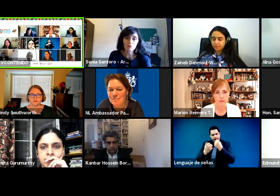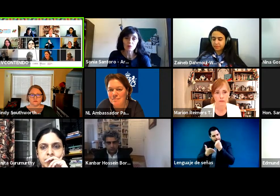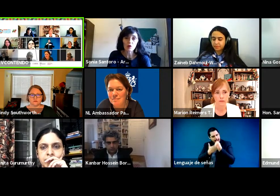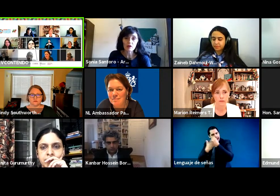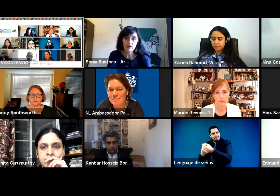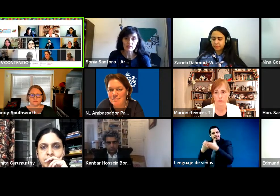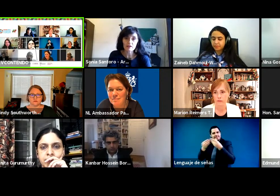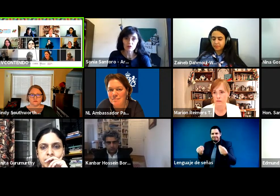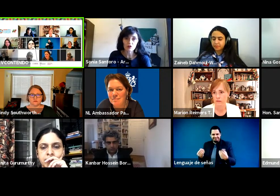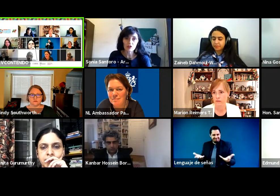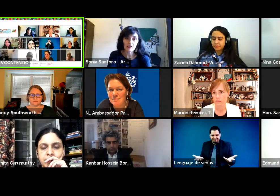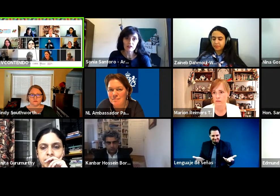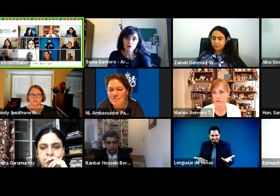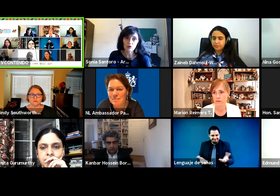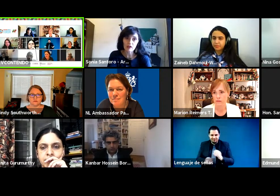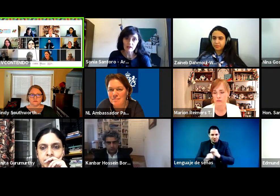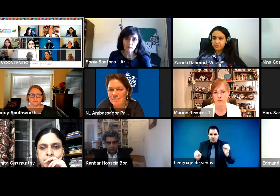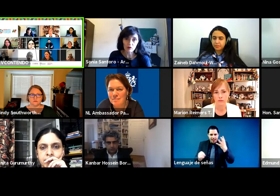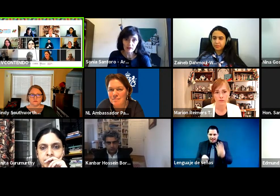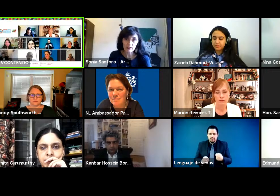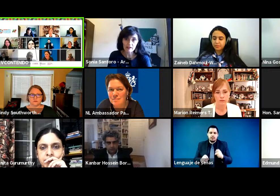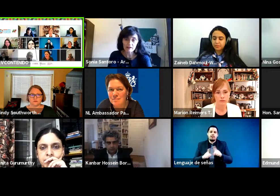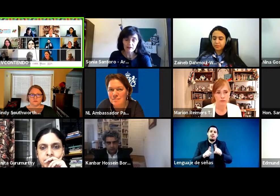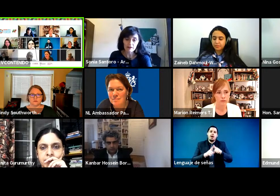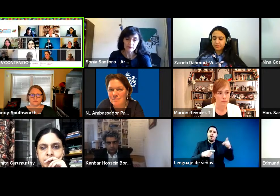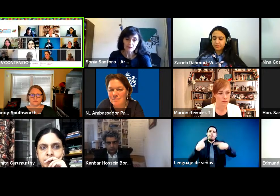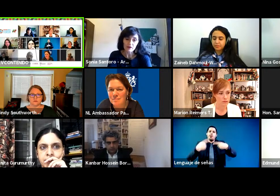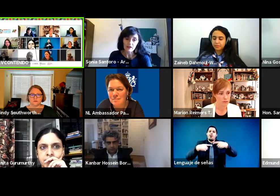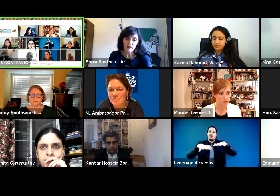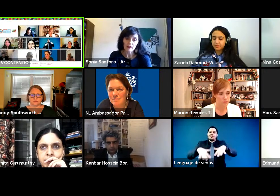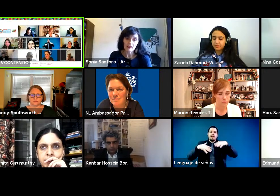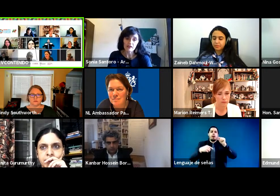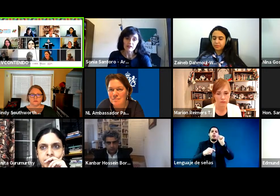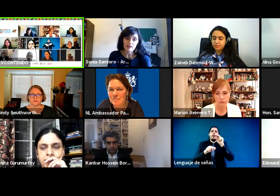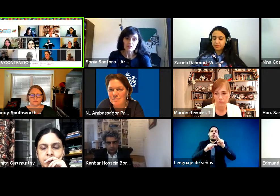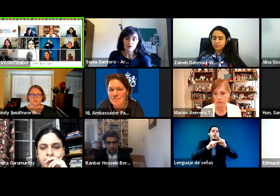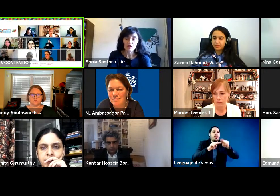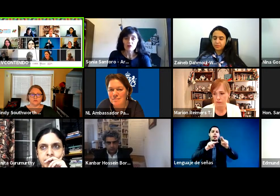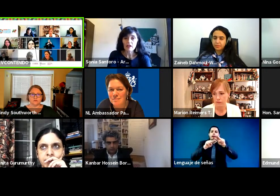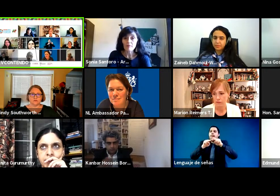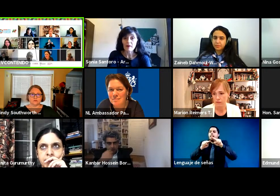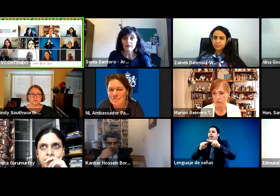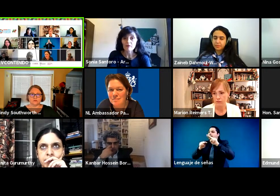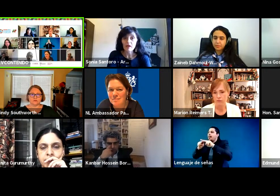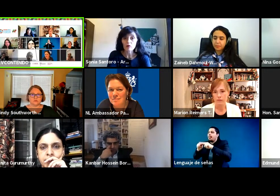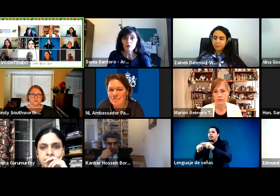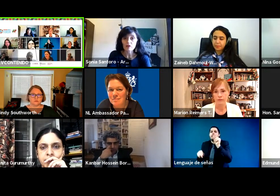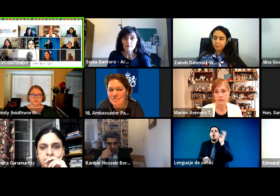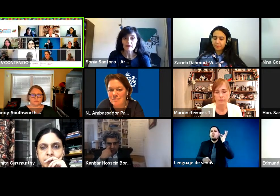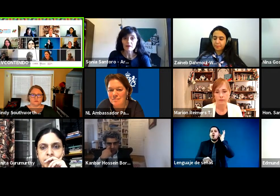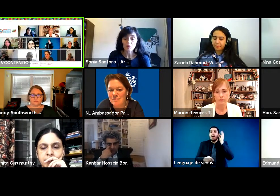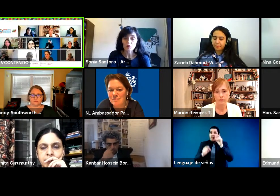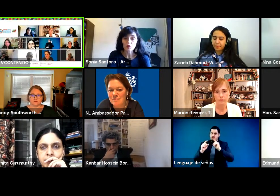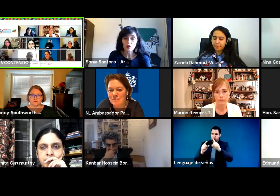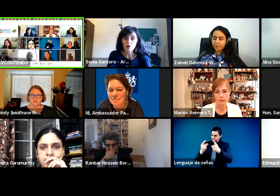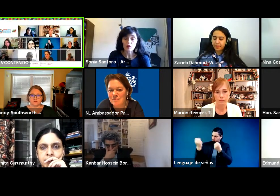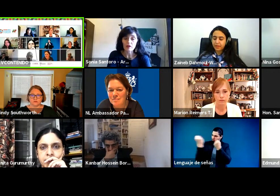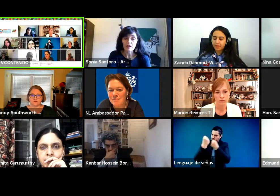parches, son pocas, no llegan a todas las mujeres. Y creo que la pandemia